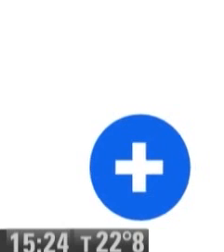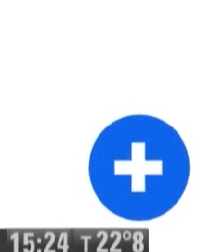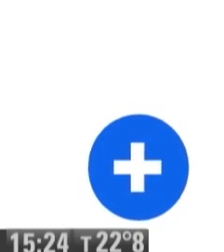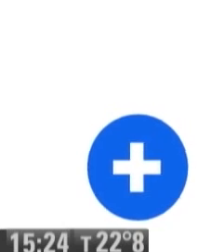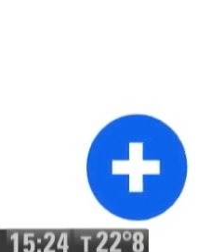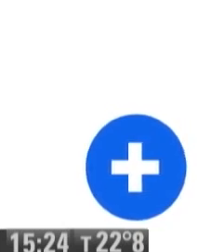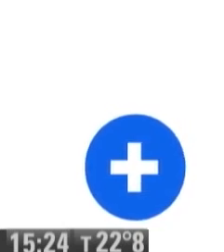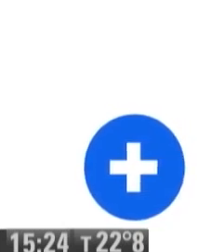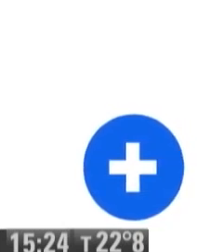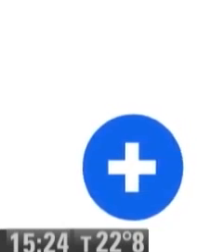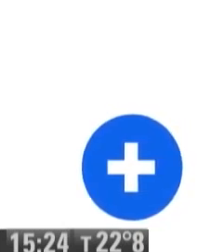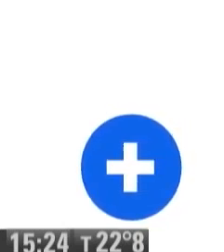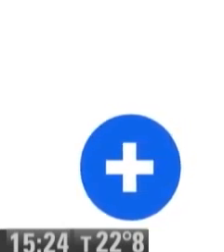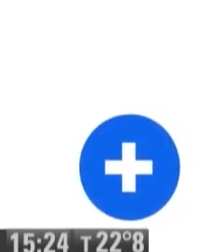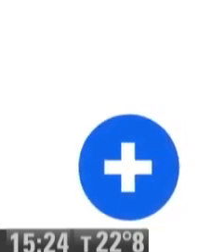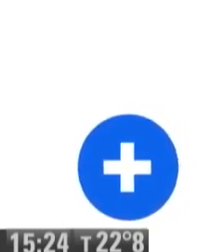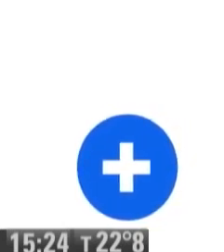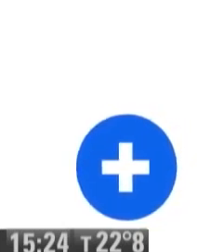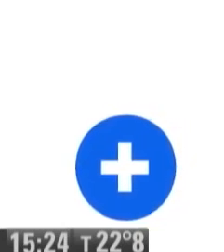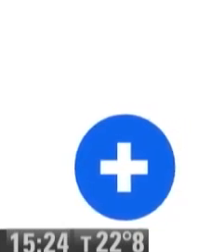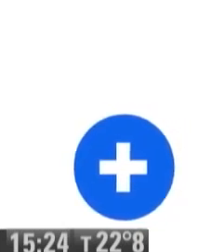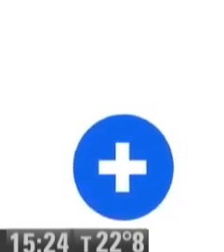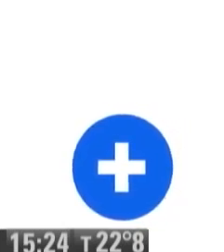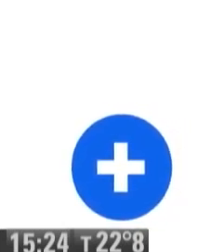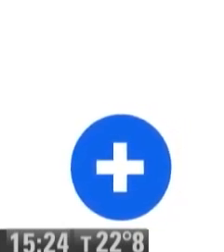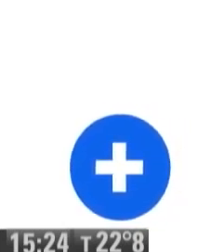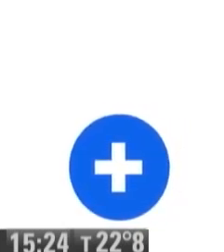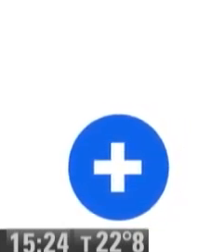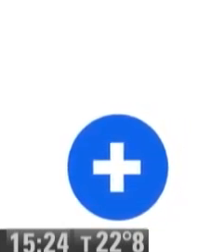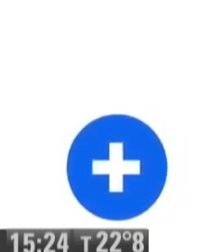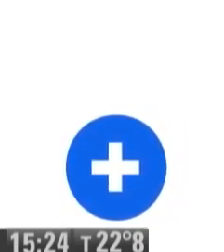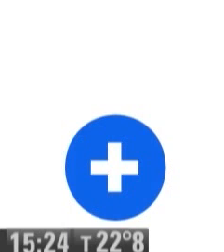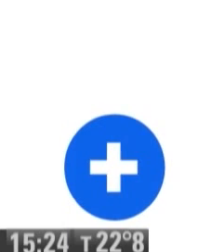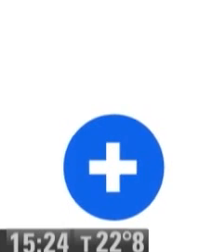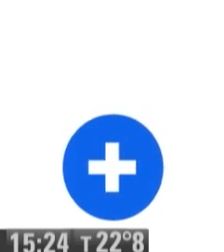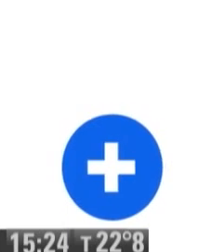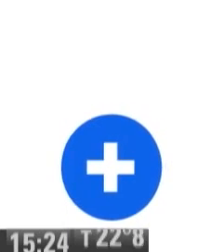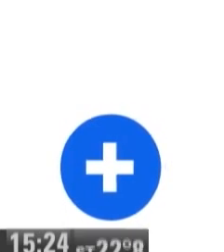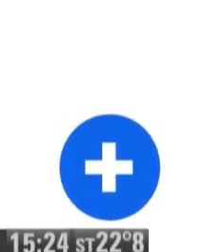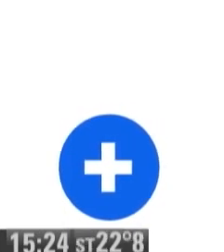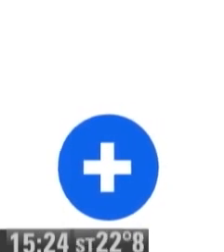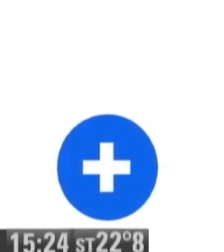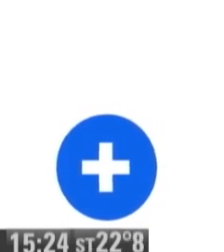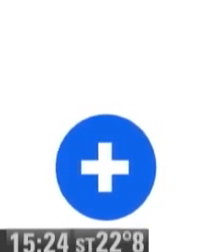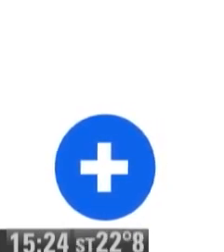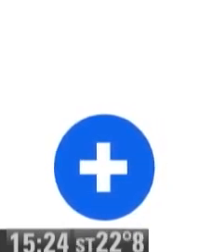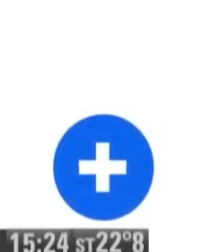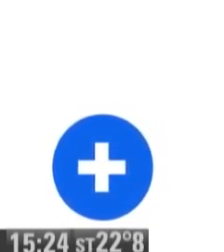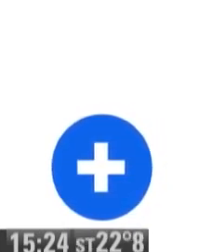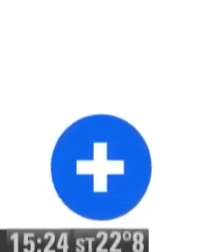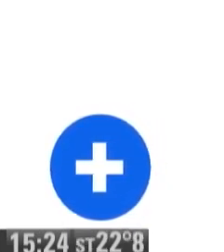para los alumnos de primer grado de 14 a 16 y para los alumnos de segundo y tercer grado de 16 a 18.